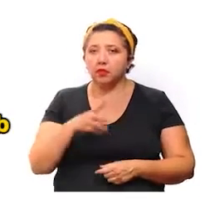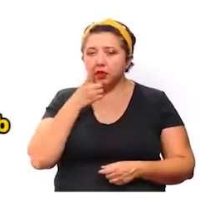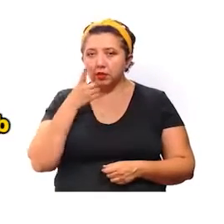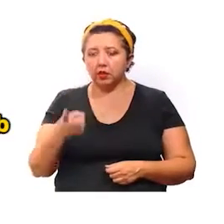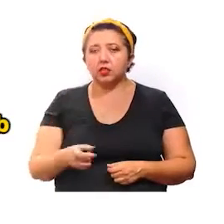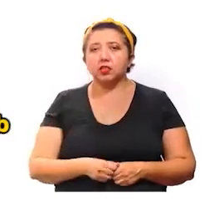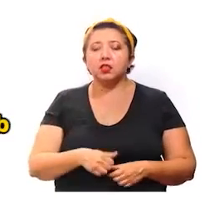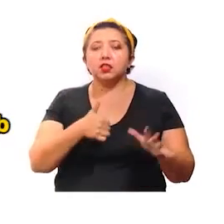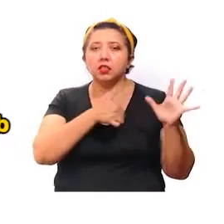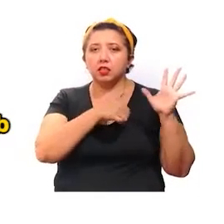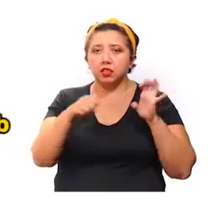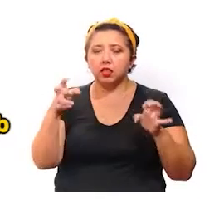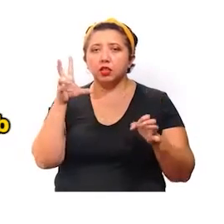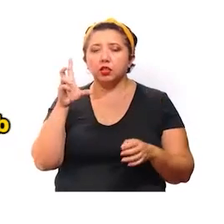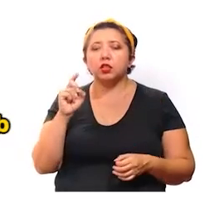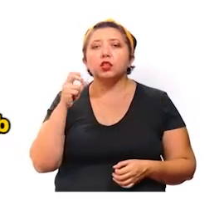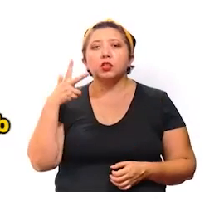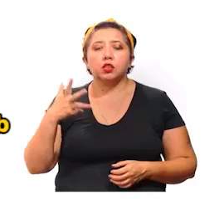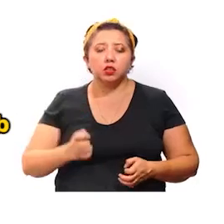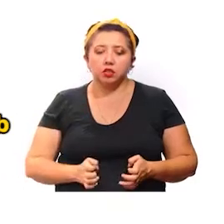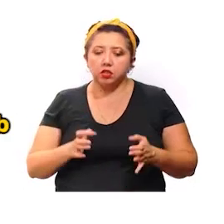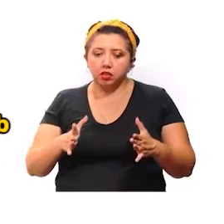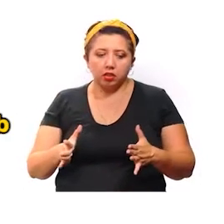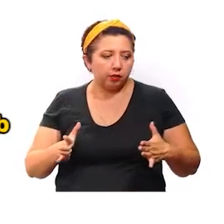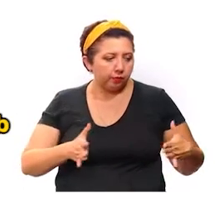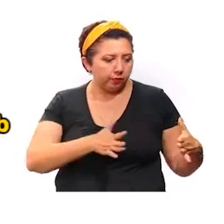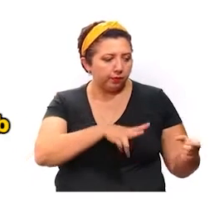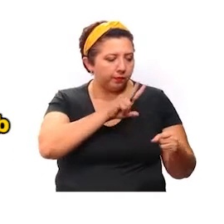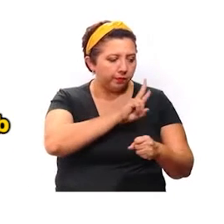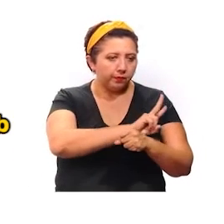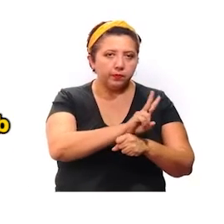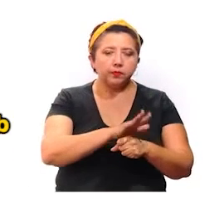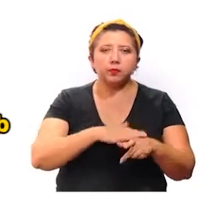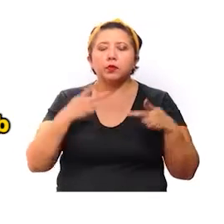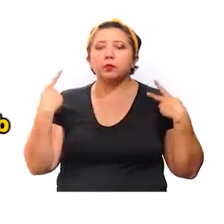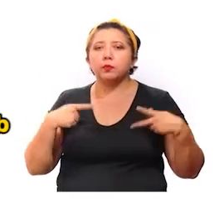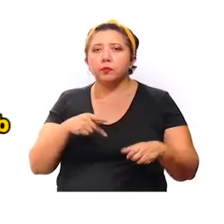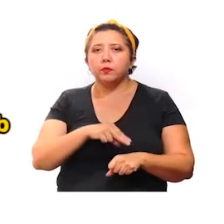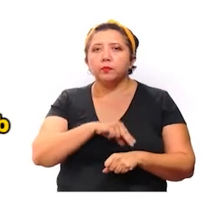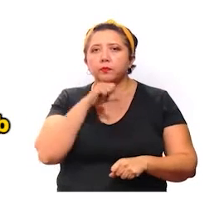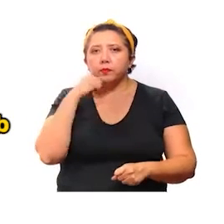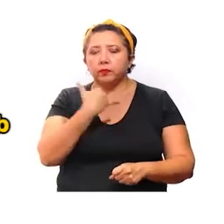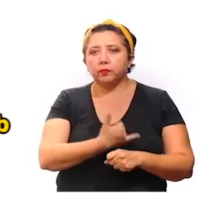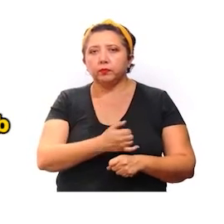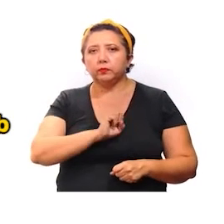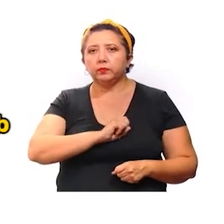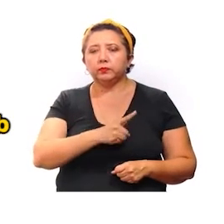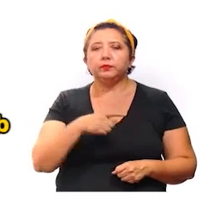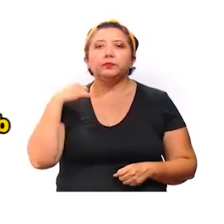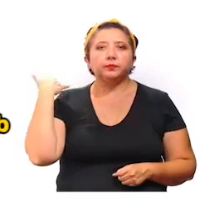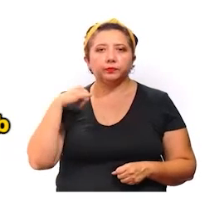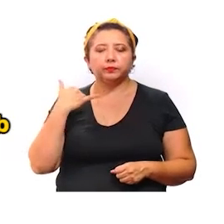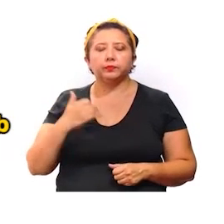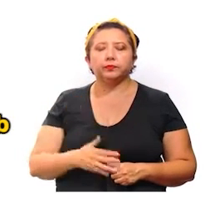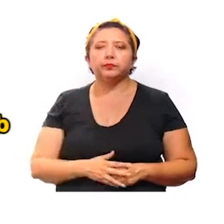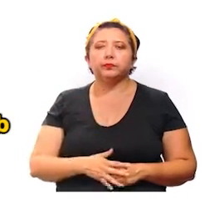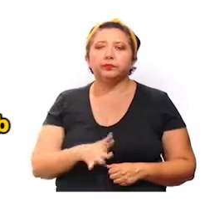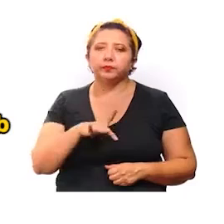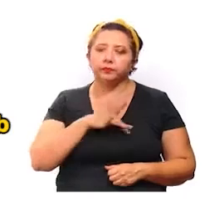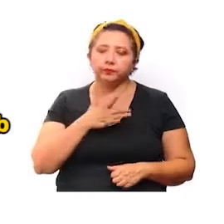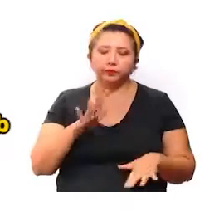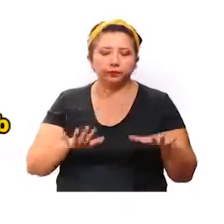activos, 638 están estables, aislados, monitoreados constantemente por personal médico de los servicios de salud de